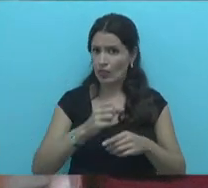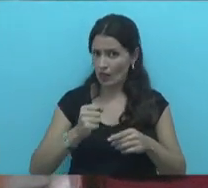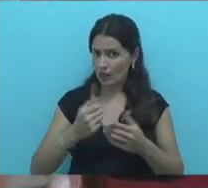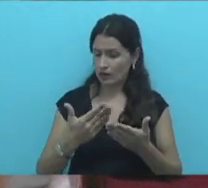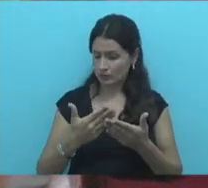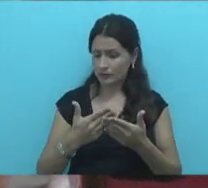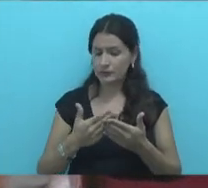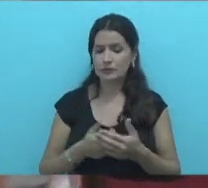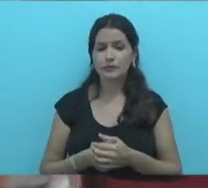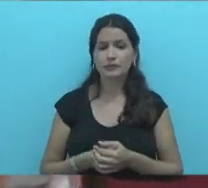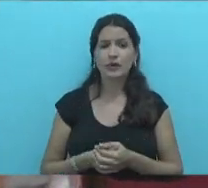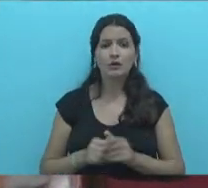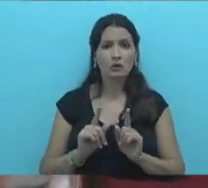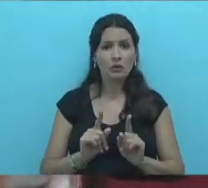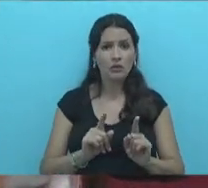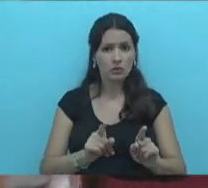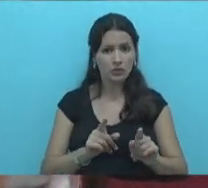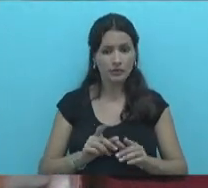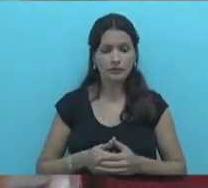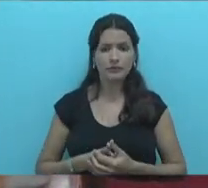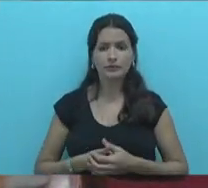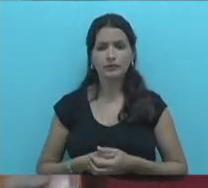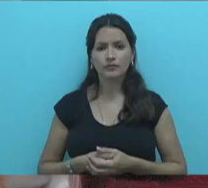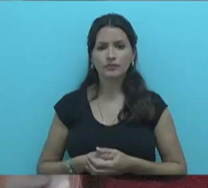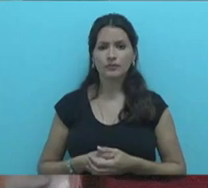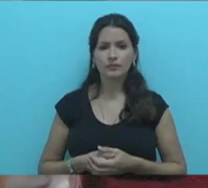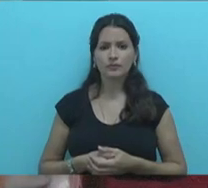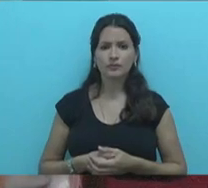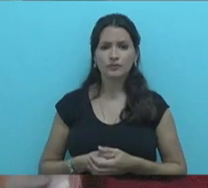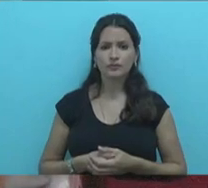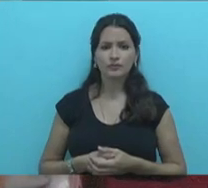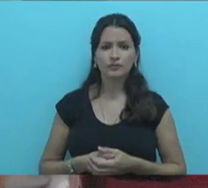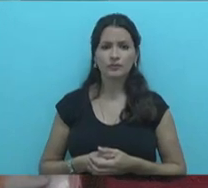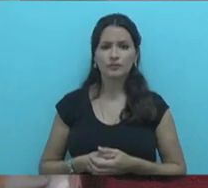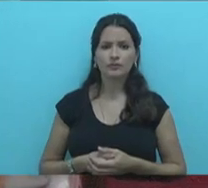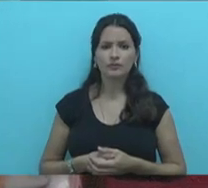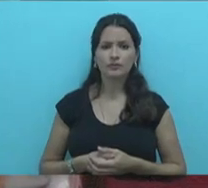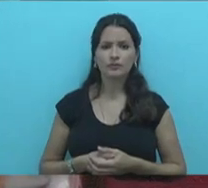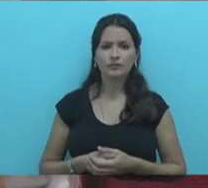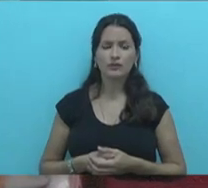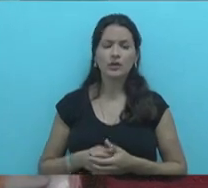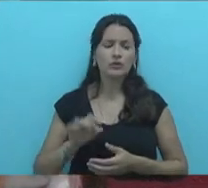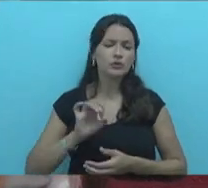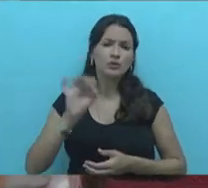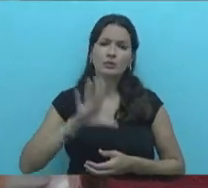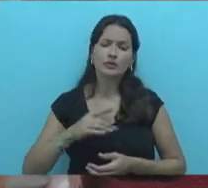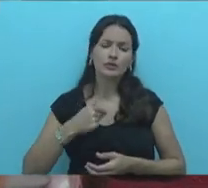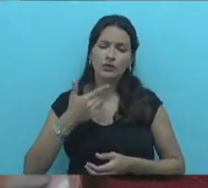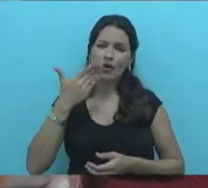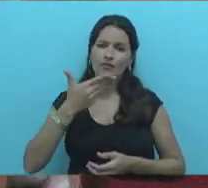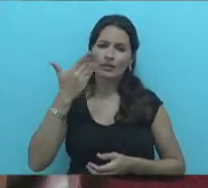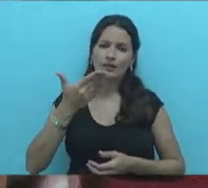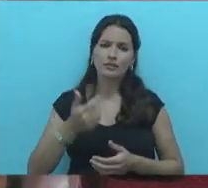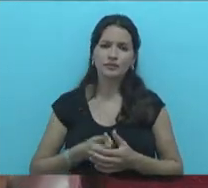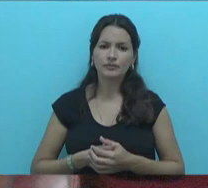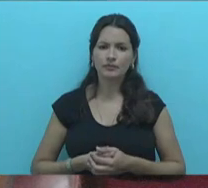realidad. Yo me voy a ocupar solamente de un pequeño y gran tema para después dejarle